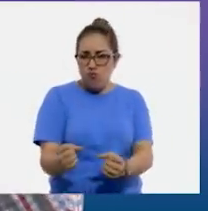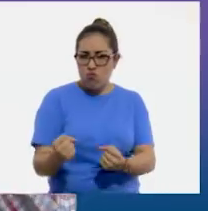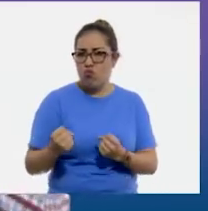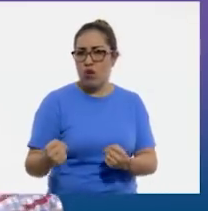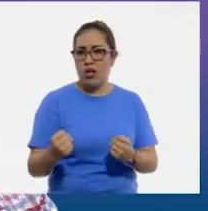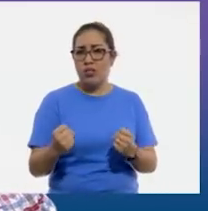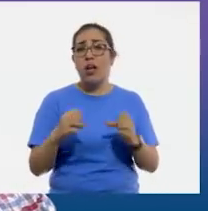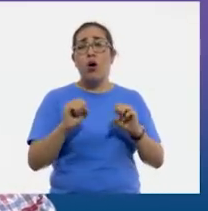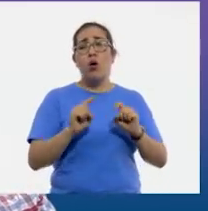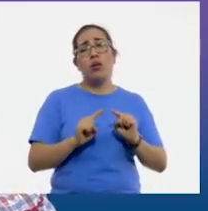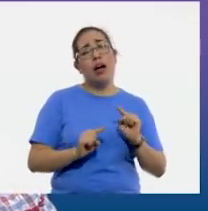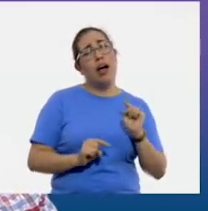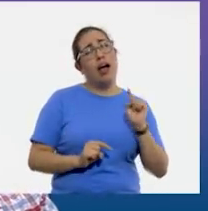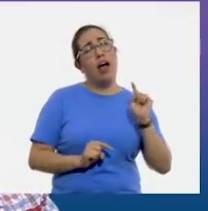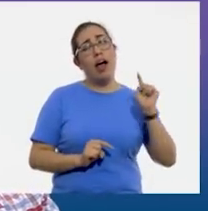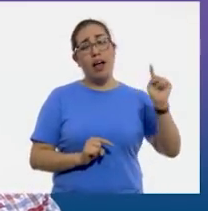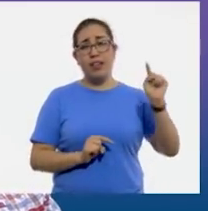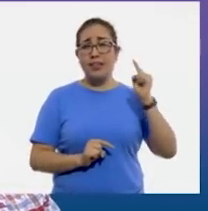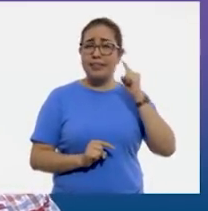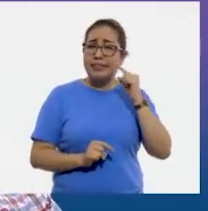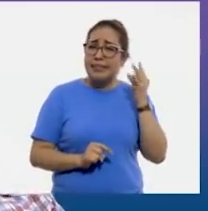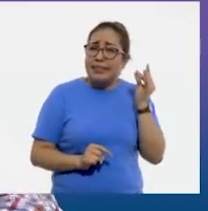y uno agudo.